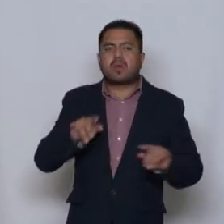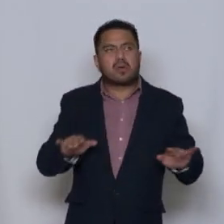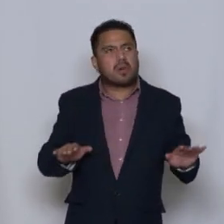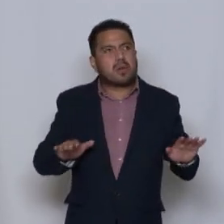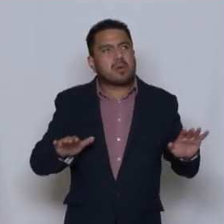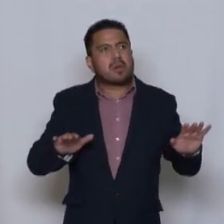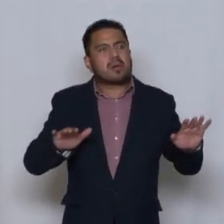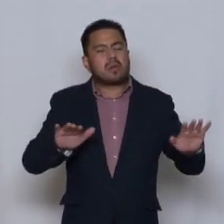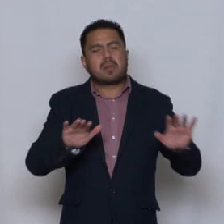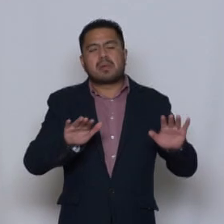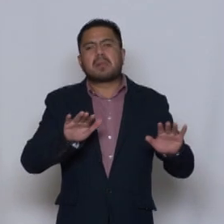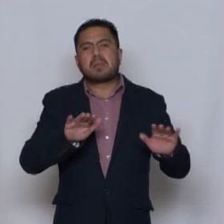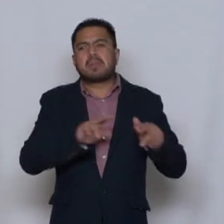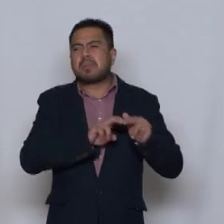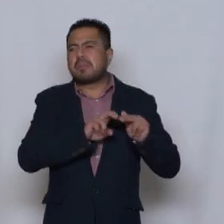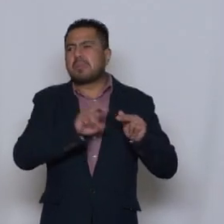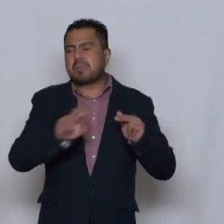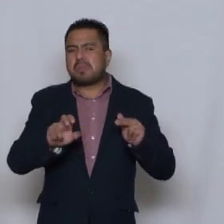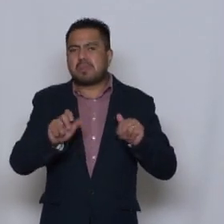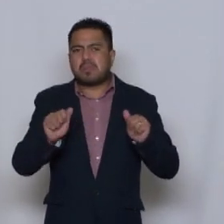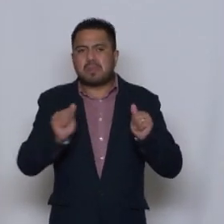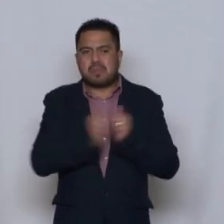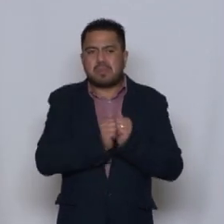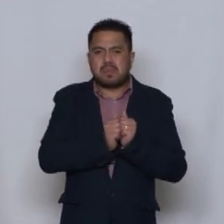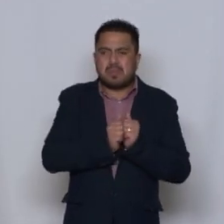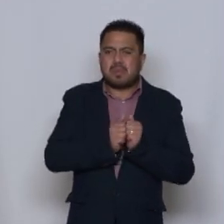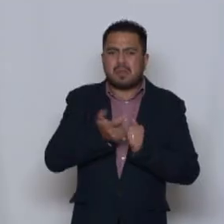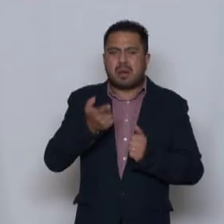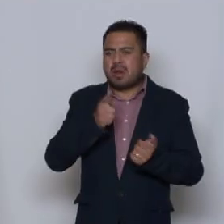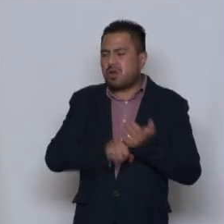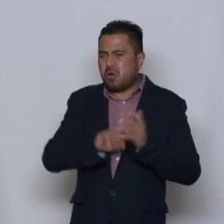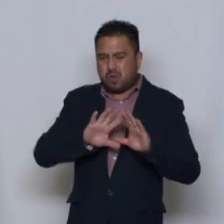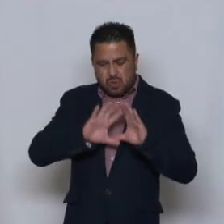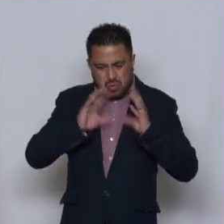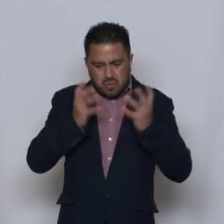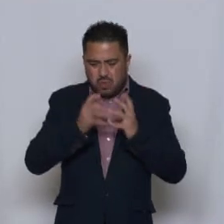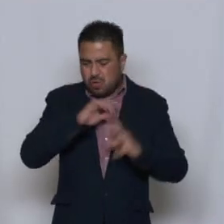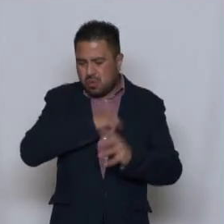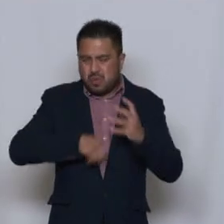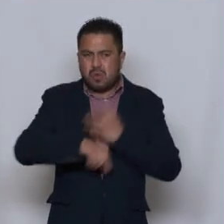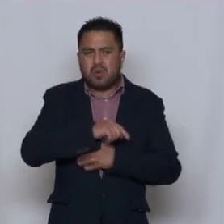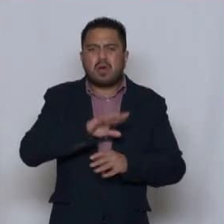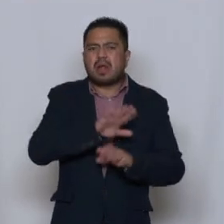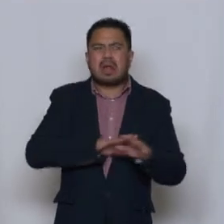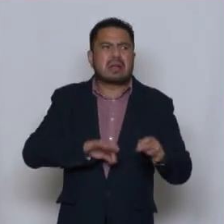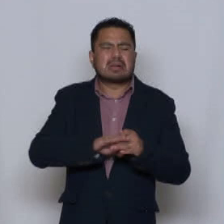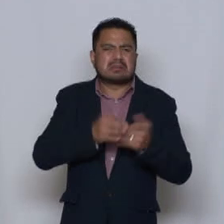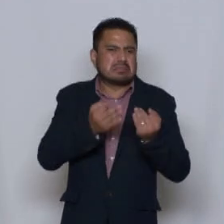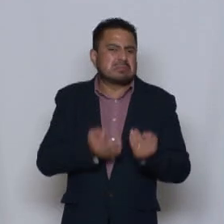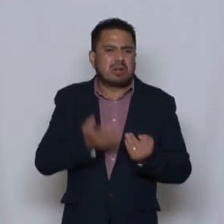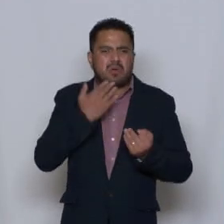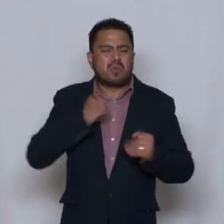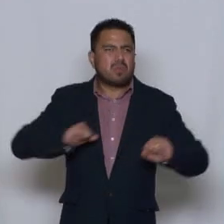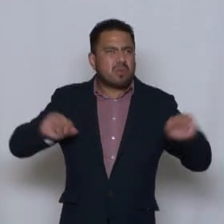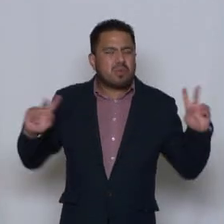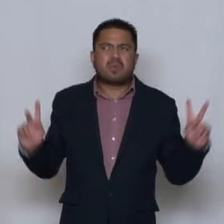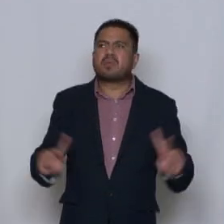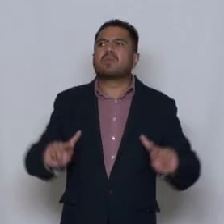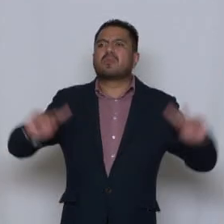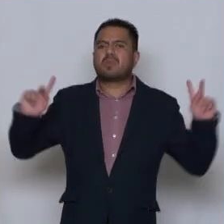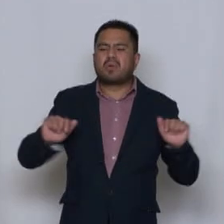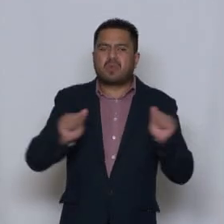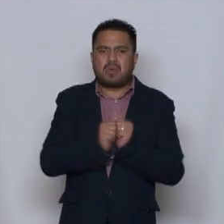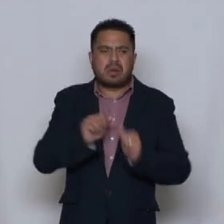vuelo prácticamente de circunnavegación a todo el planeta, pero aún así no se acerca a la eficiencia de un ave en términos de